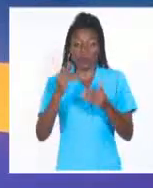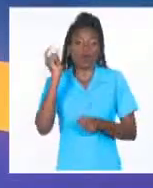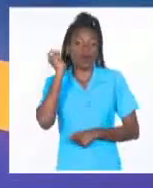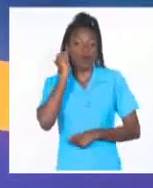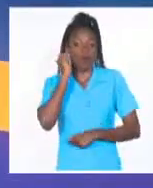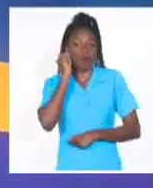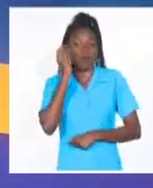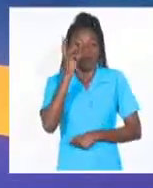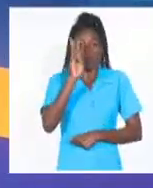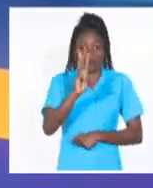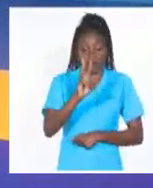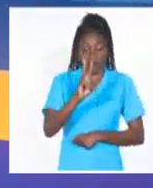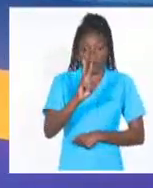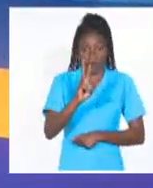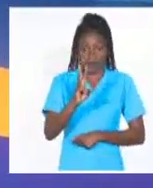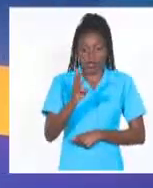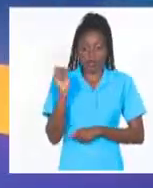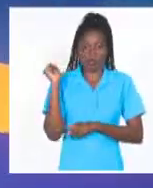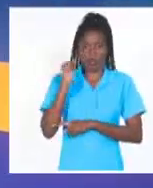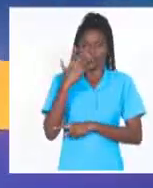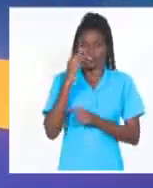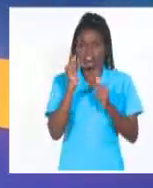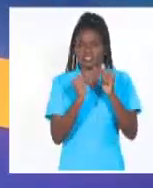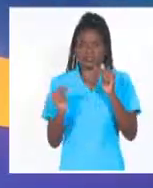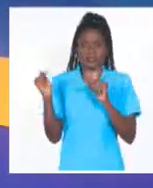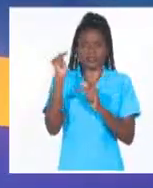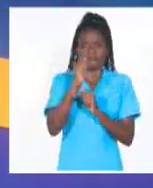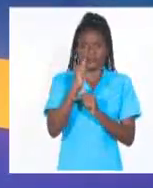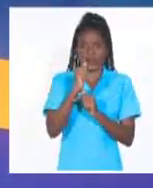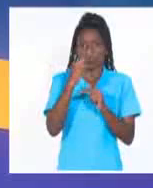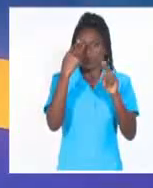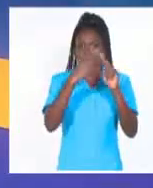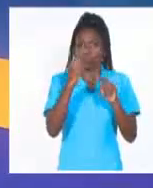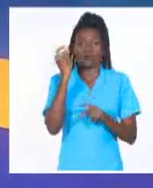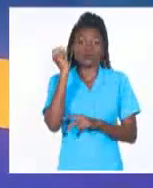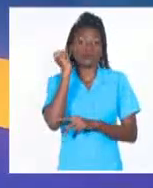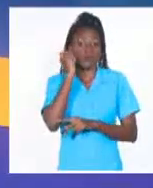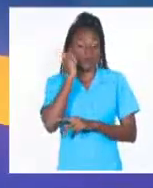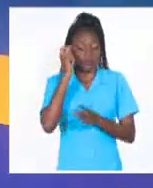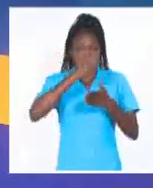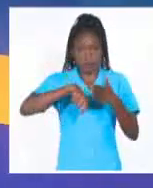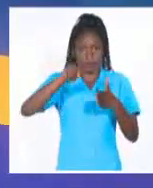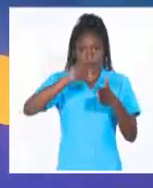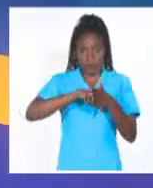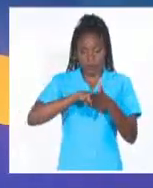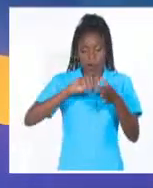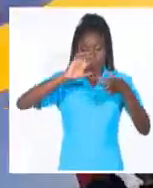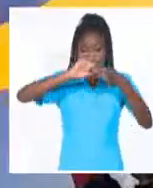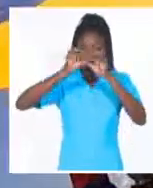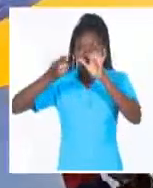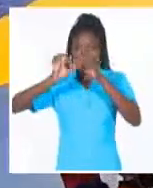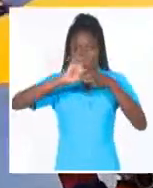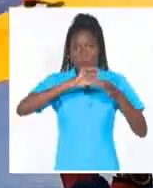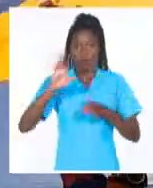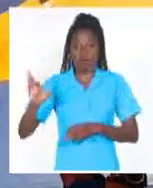con tres presentaciones, destacando Milaidis Marín, ya clasificada para los Juegos Olímpicos de